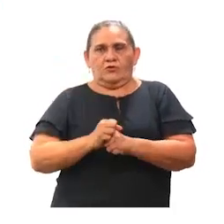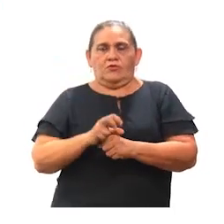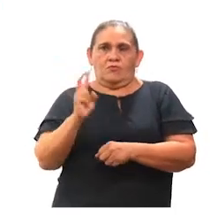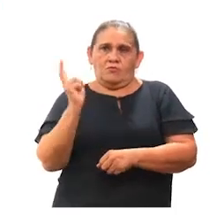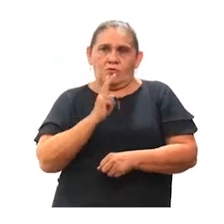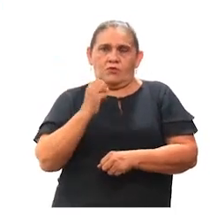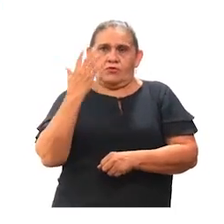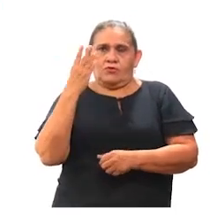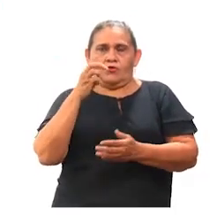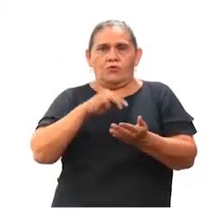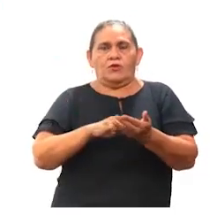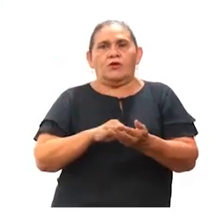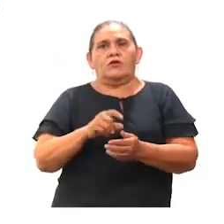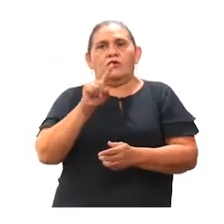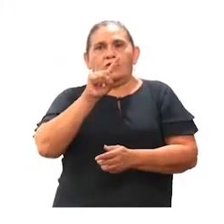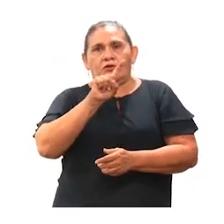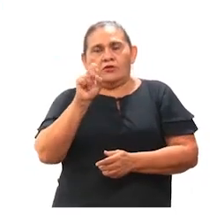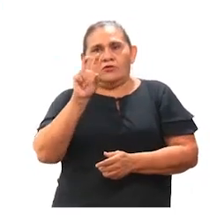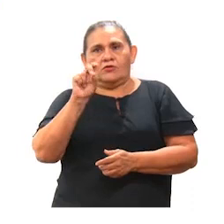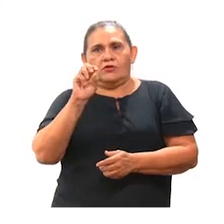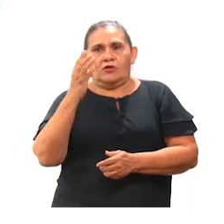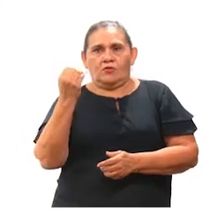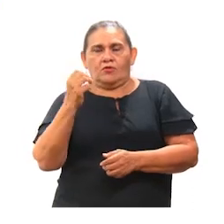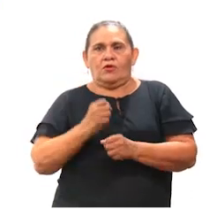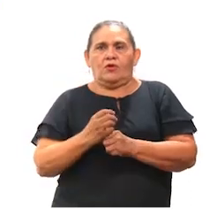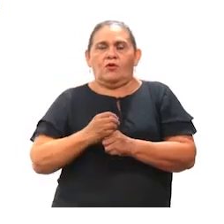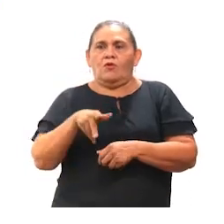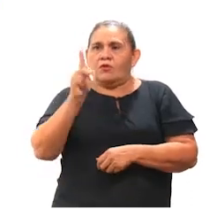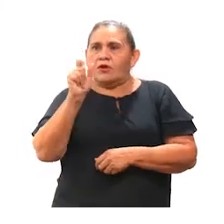Valladolid 5.139, Canacín